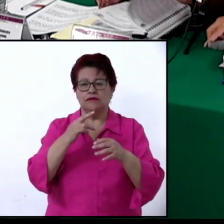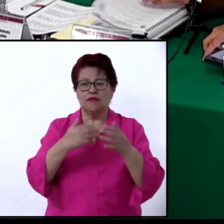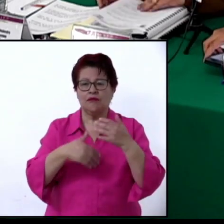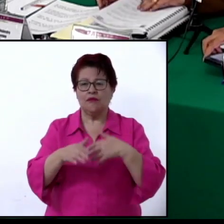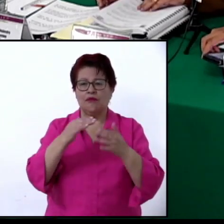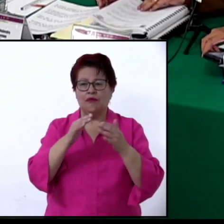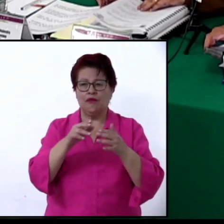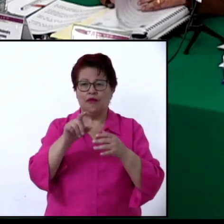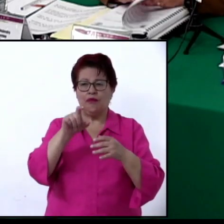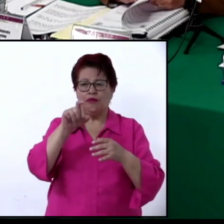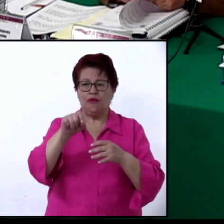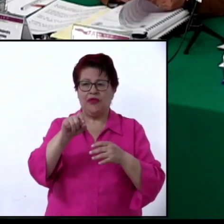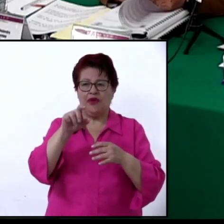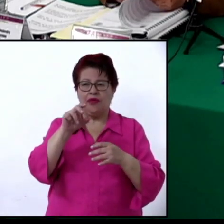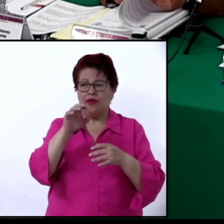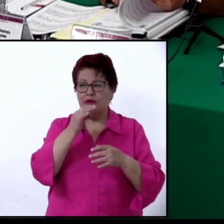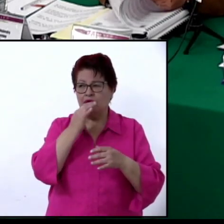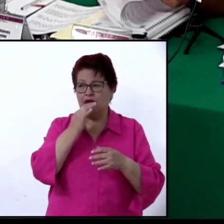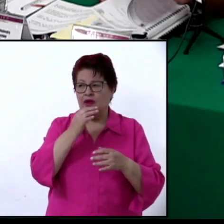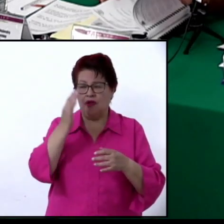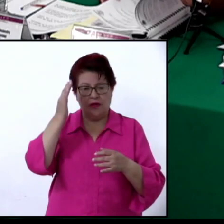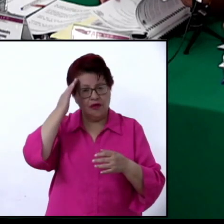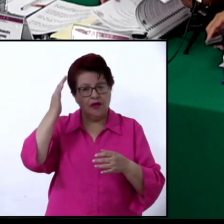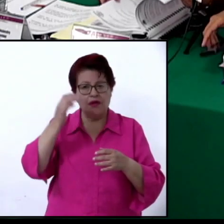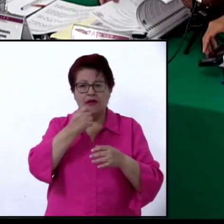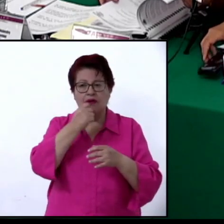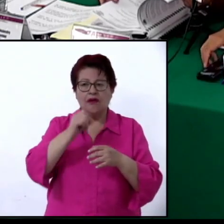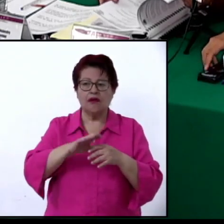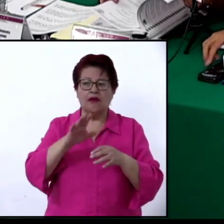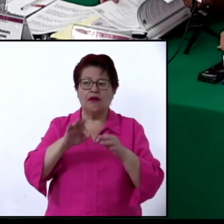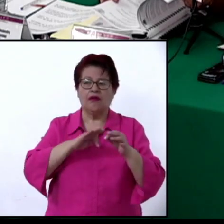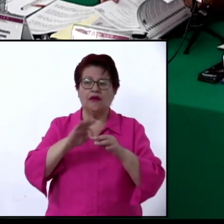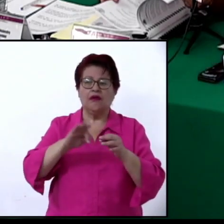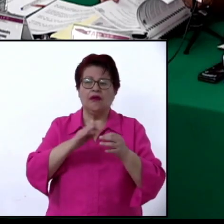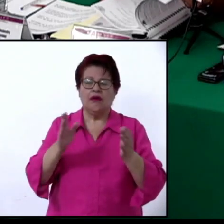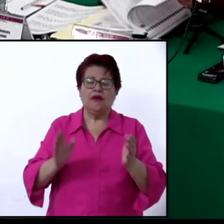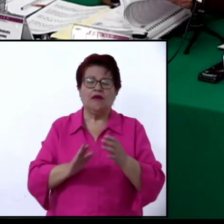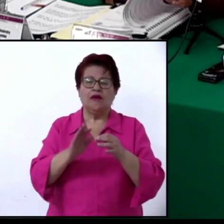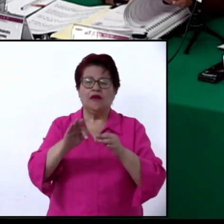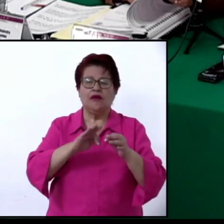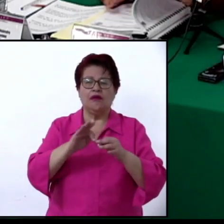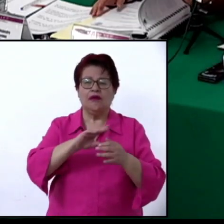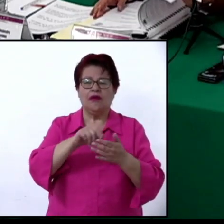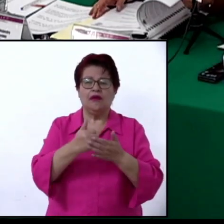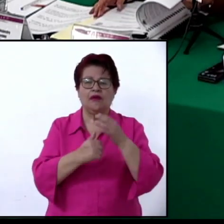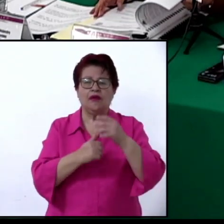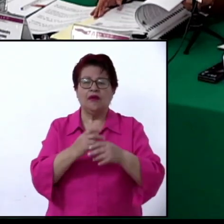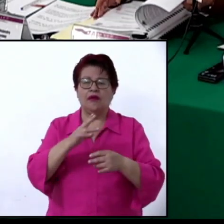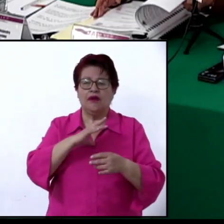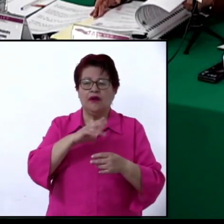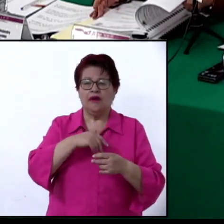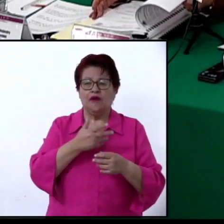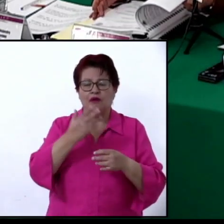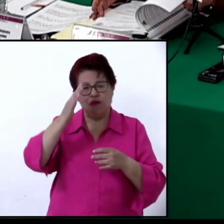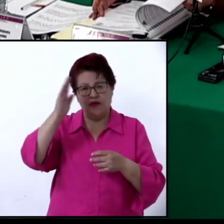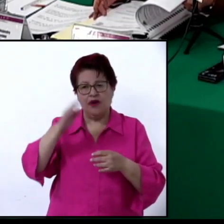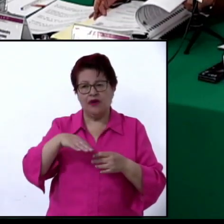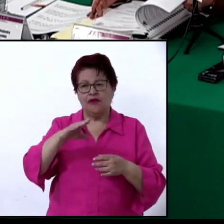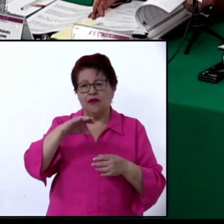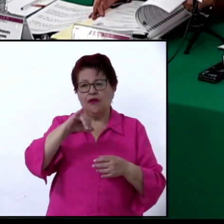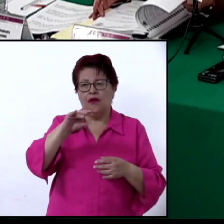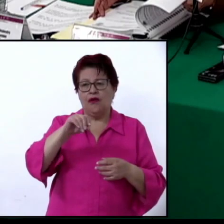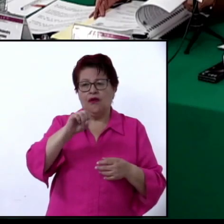palabra hasta por 20 minutos al titular de la Secretaría del Trabajo y Fomento al Empleo de la Ciudad de México, maestro José